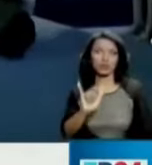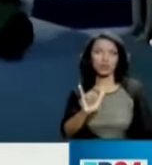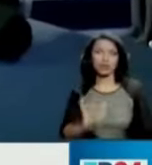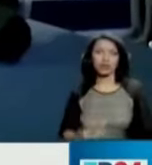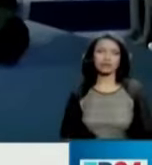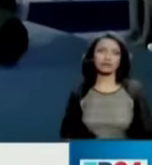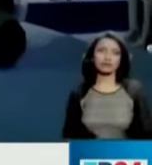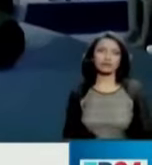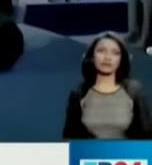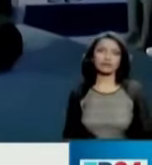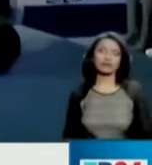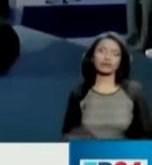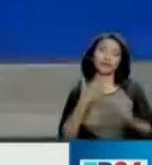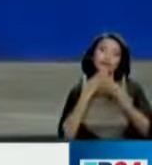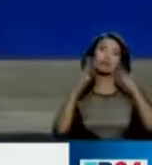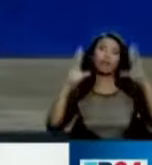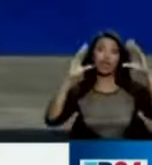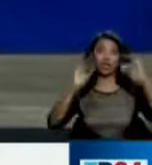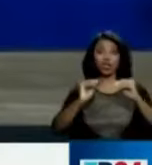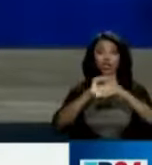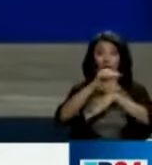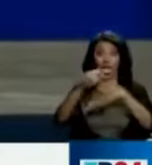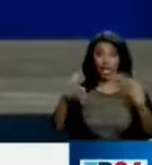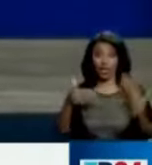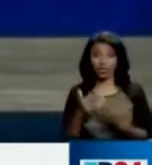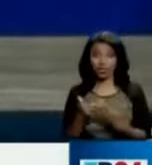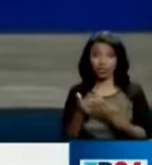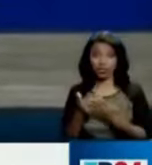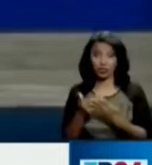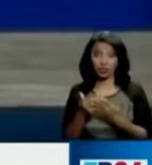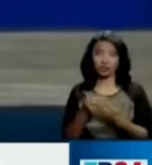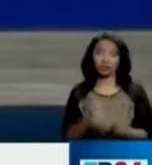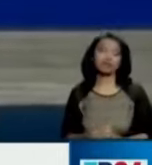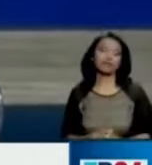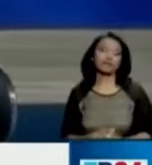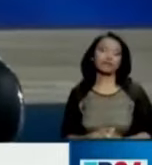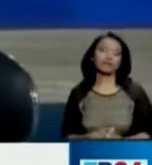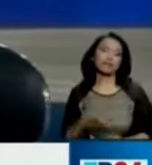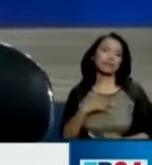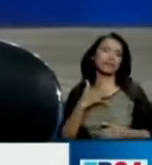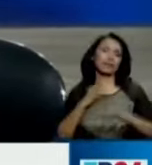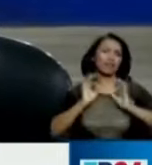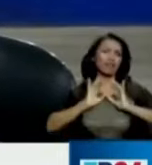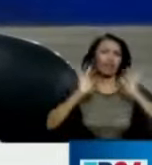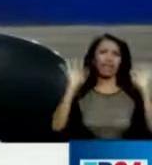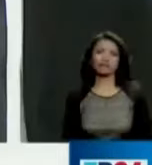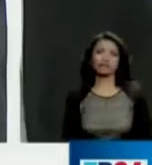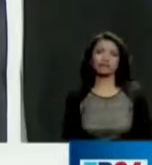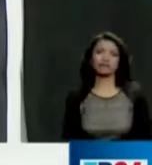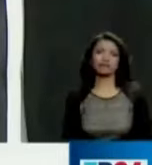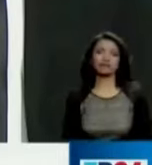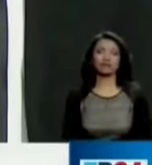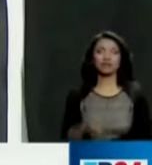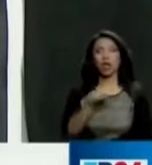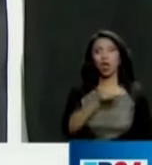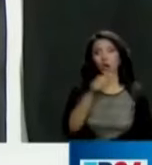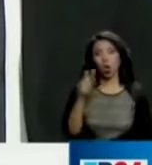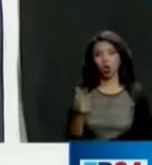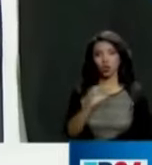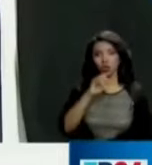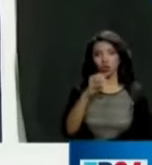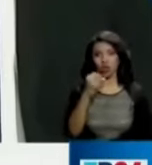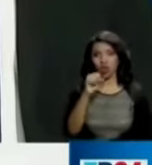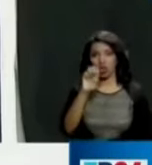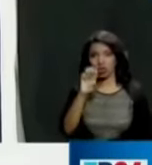proceso por el fuero electoral. No se entró al fondo, sino en el caso de la justicia, que es manipulable también